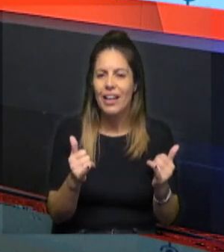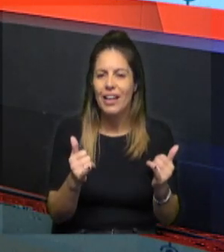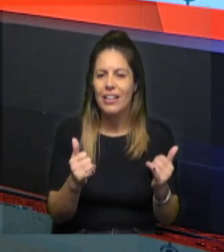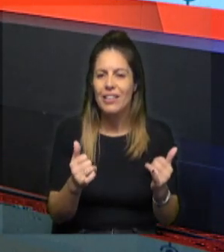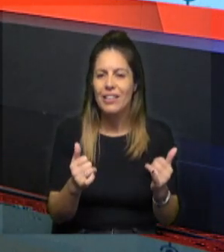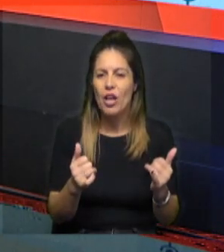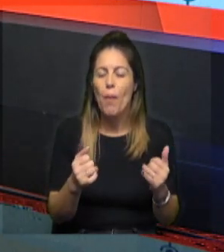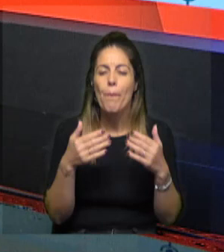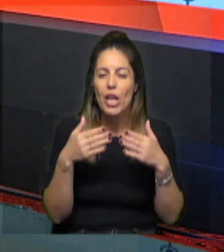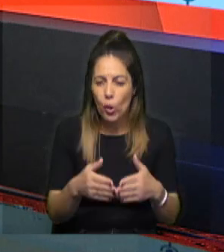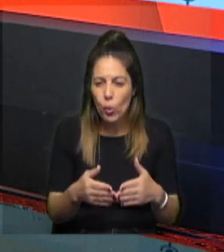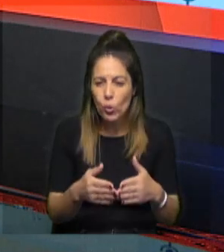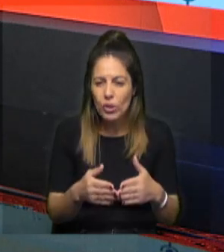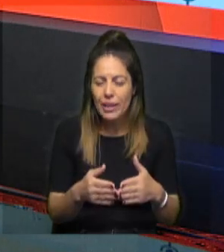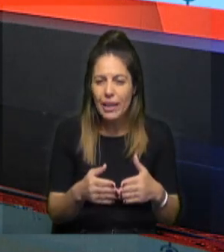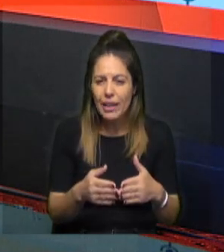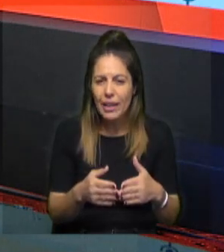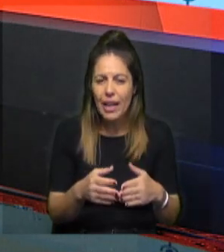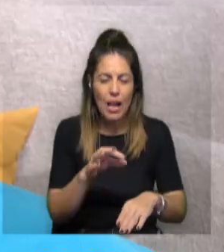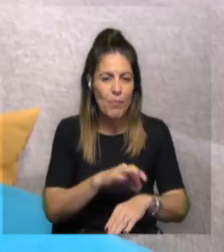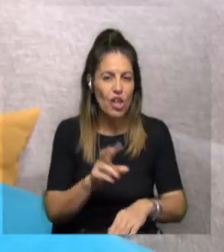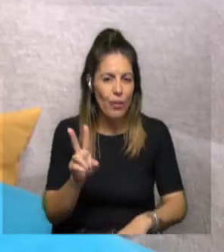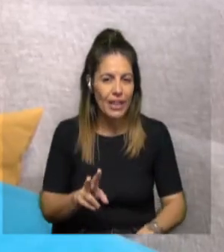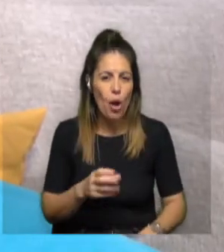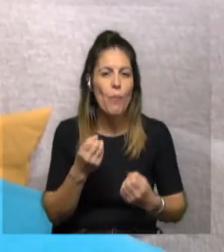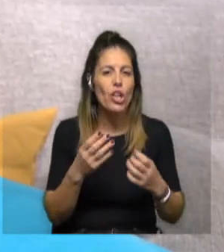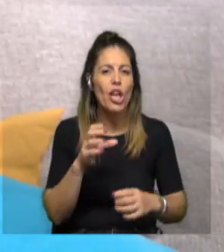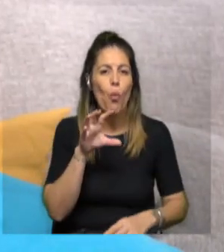veterinario, ¿por qué un perro ataca a su dueño?